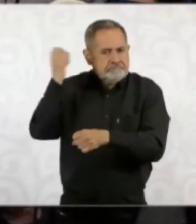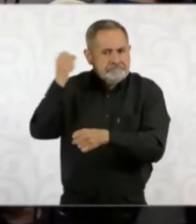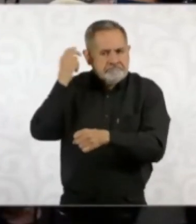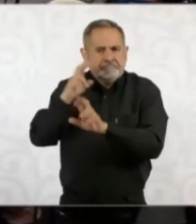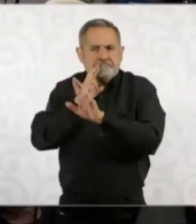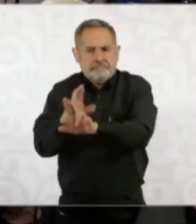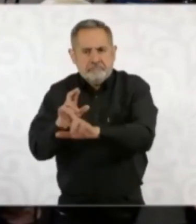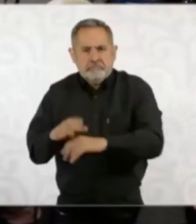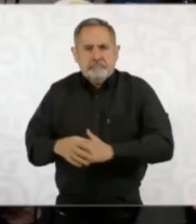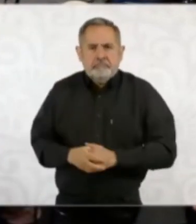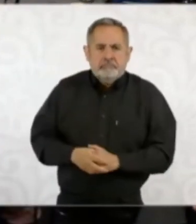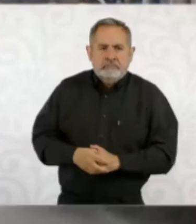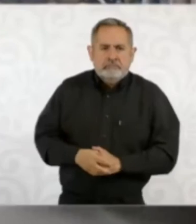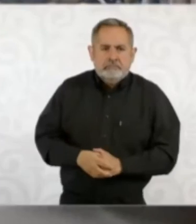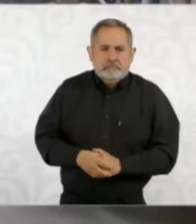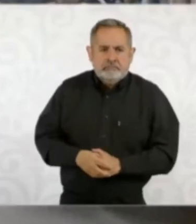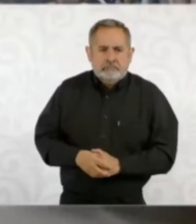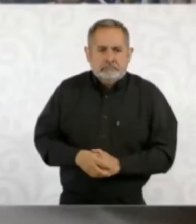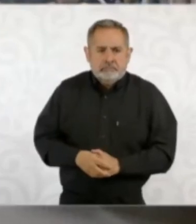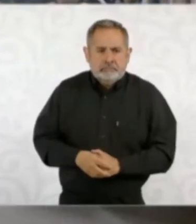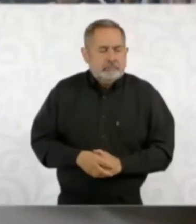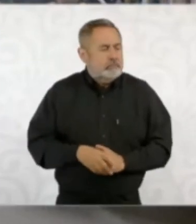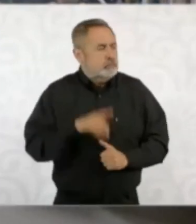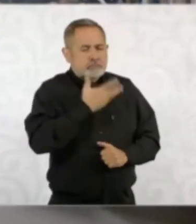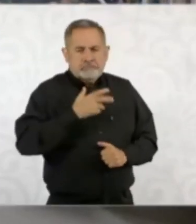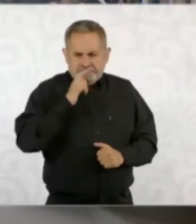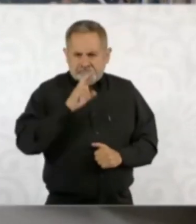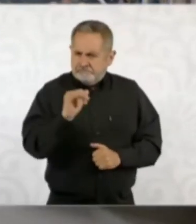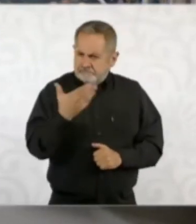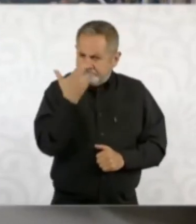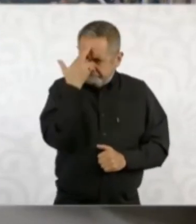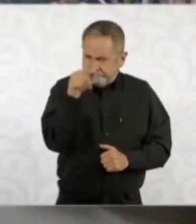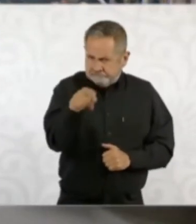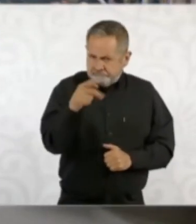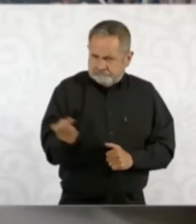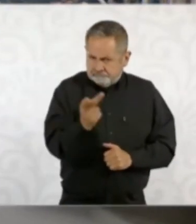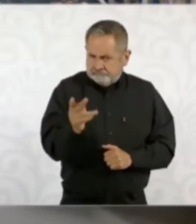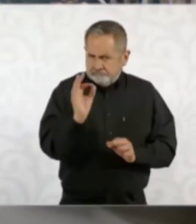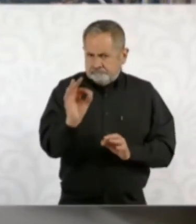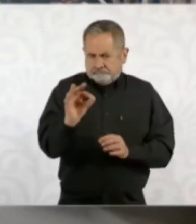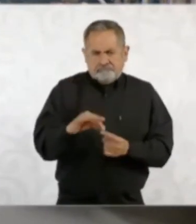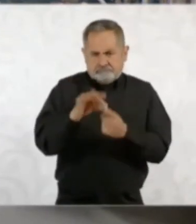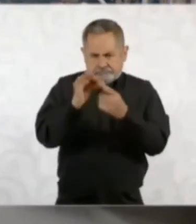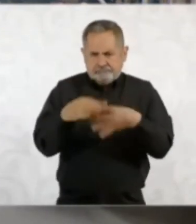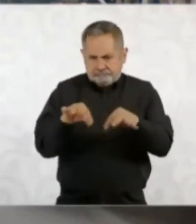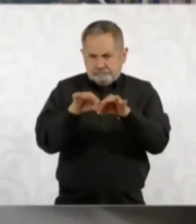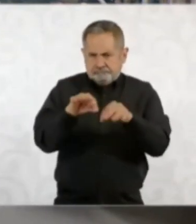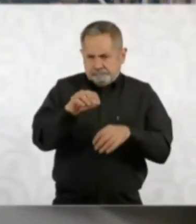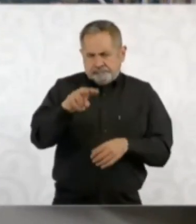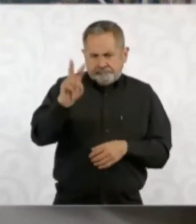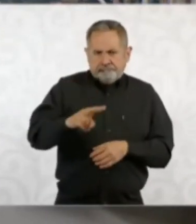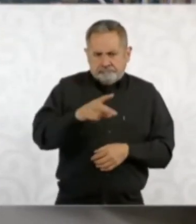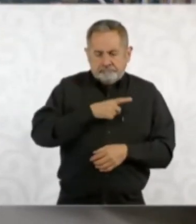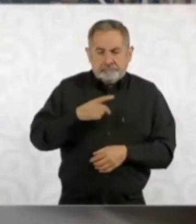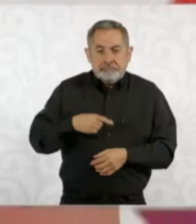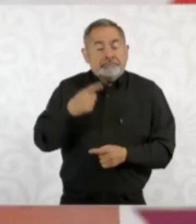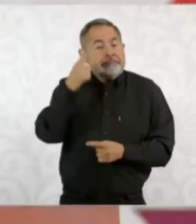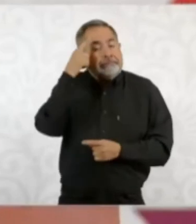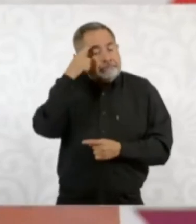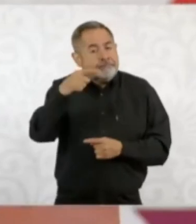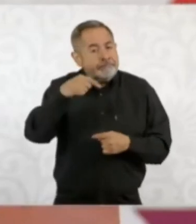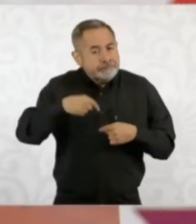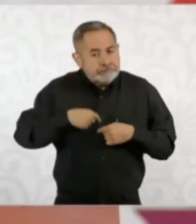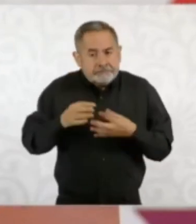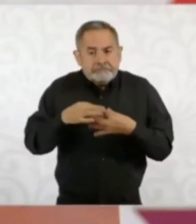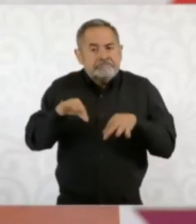relevante tu pregunta, no es que no la queramos contestar, es muy relevante y es relevante que se conozca, pero para nosotros es muy importante que